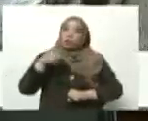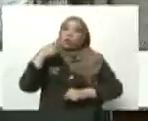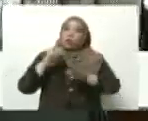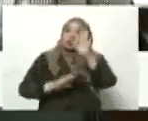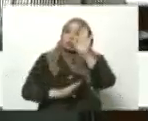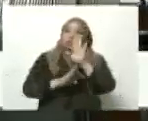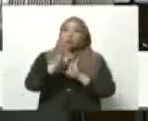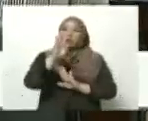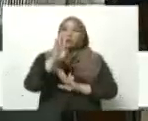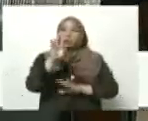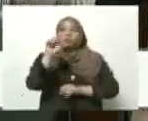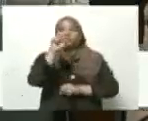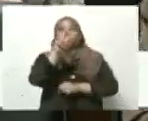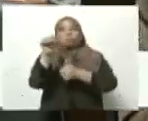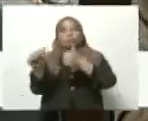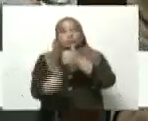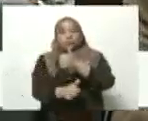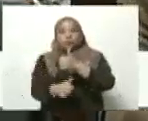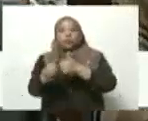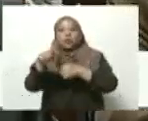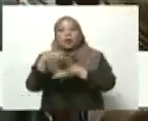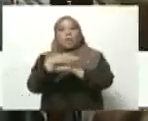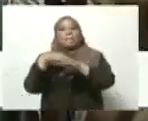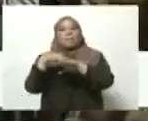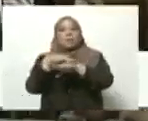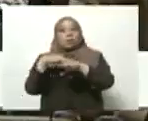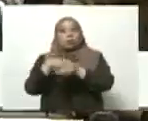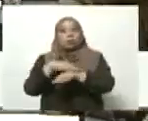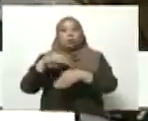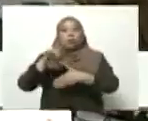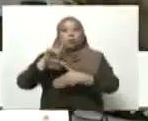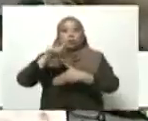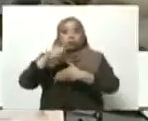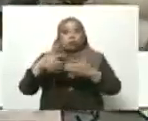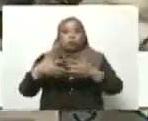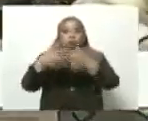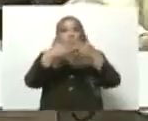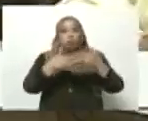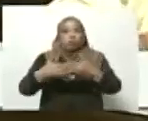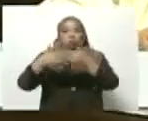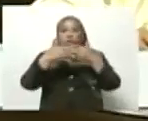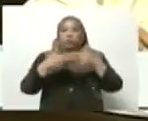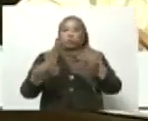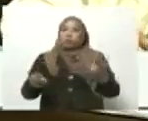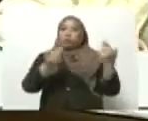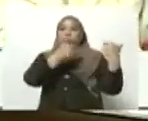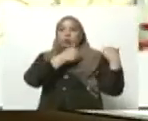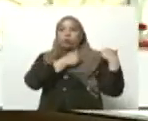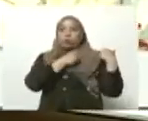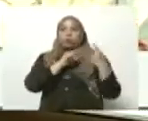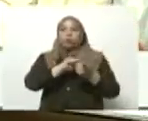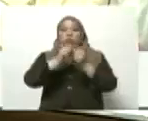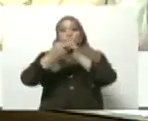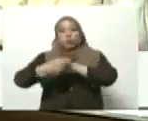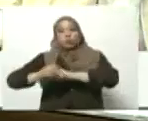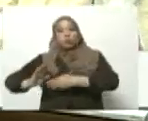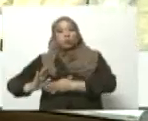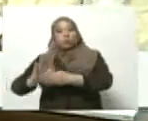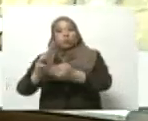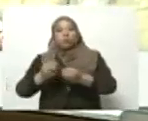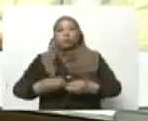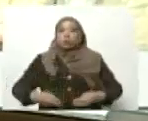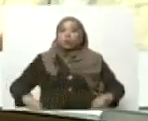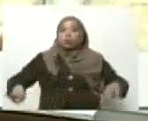como viceministro de Relaciones Exteriores para América del Norte, también como representante alterno ante la Organización de